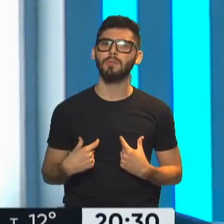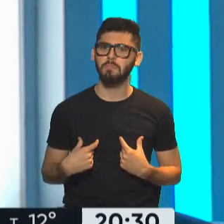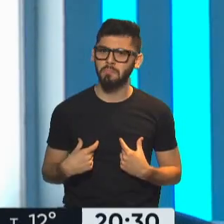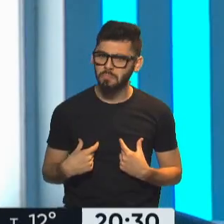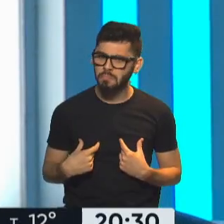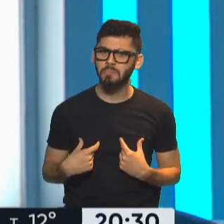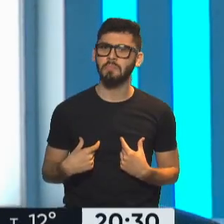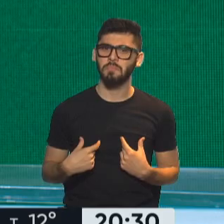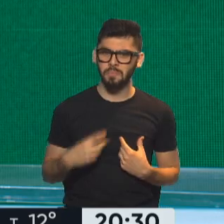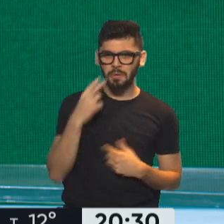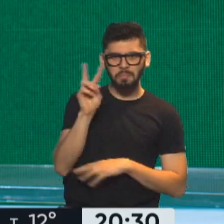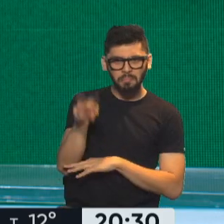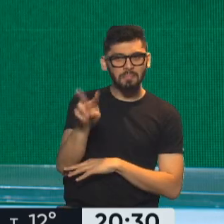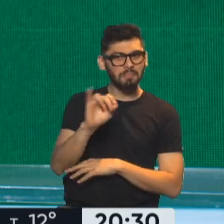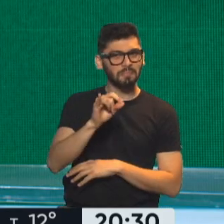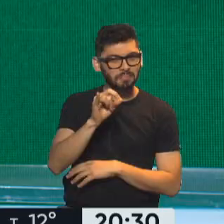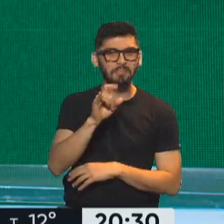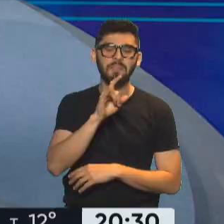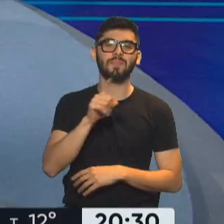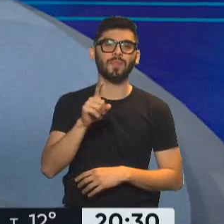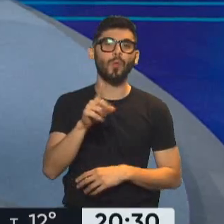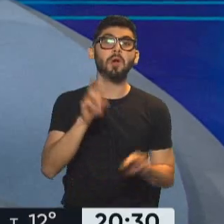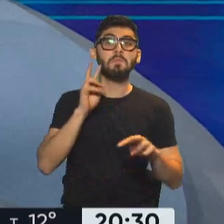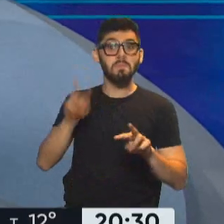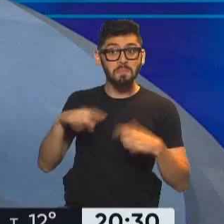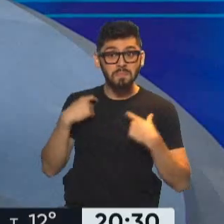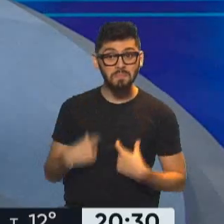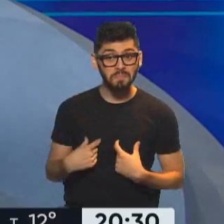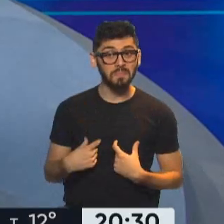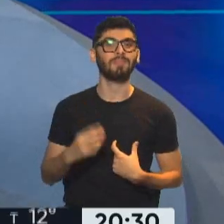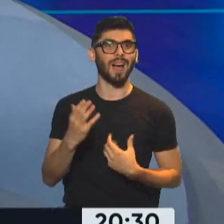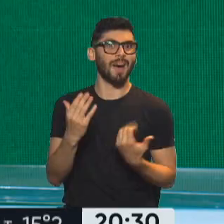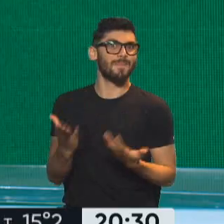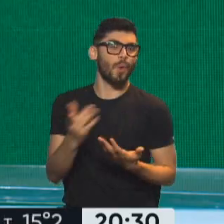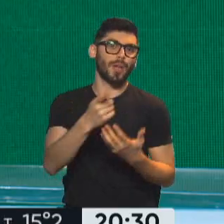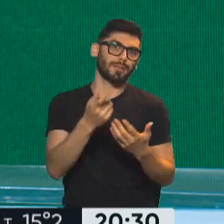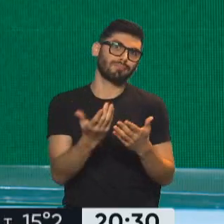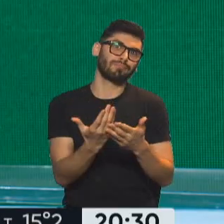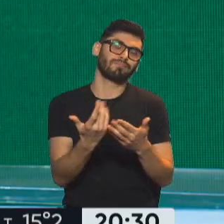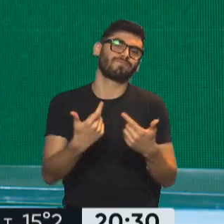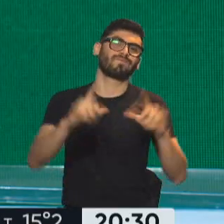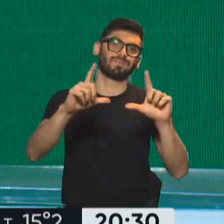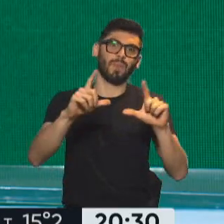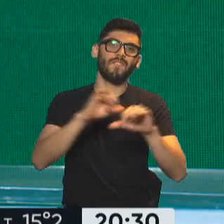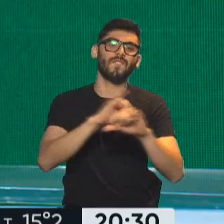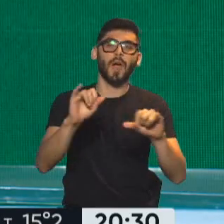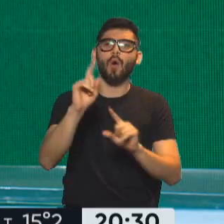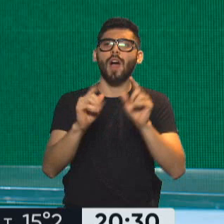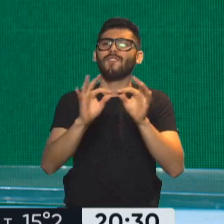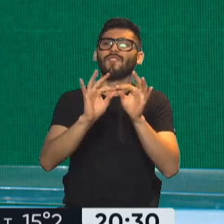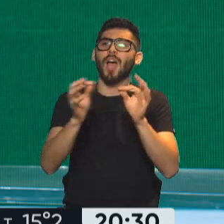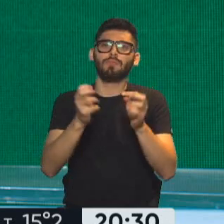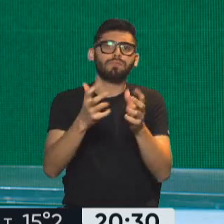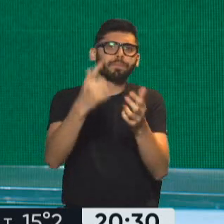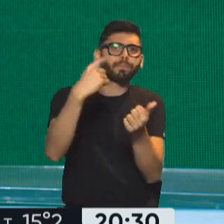Raúl. Le están mirando el look a Raúl Timerman. Bueno, mientras le admiramos el look a Raúl Timerman, compartimos este informe con frases que se han dicho, que se han